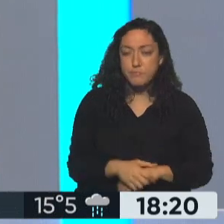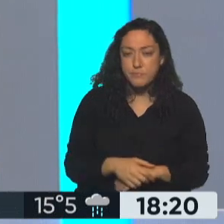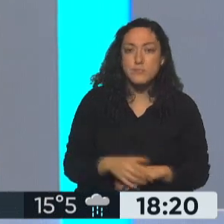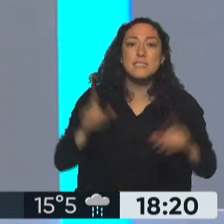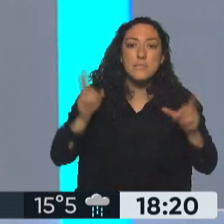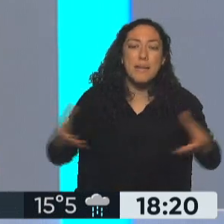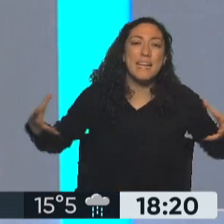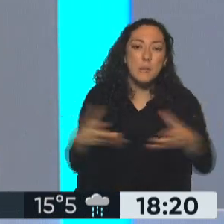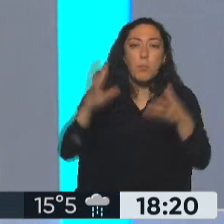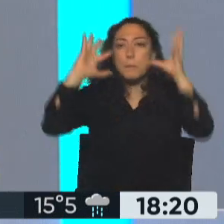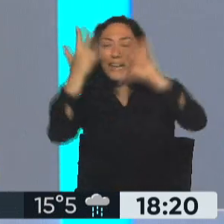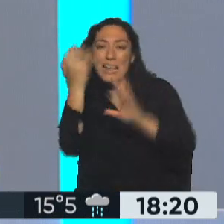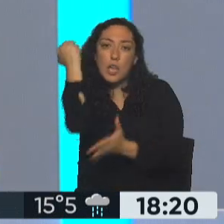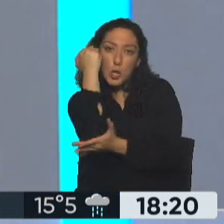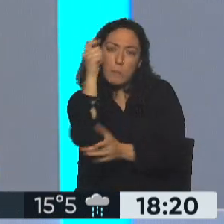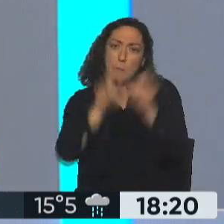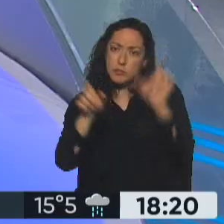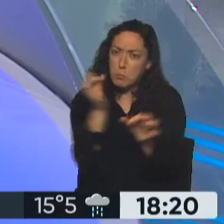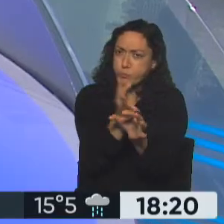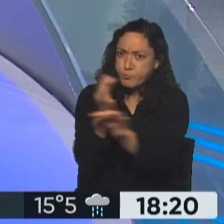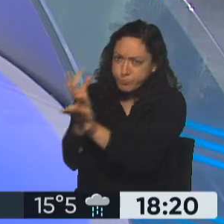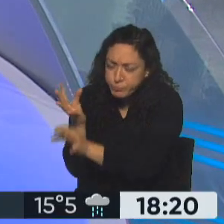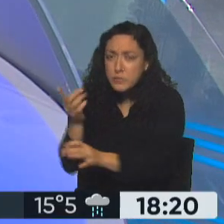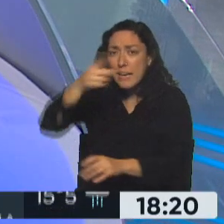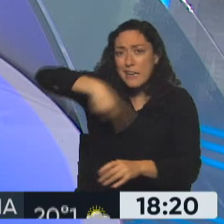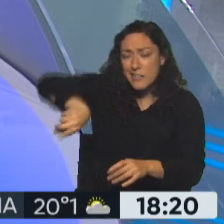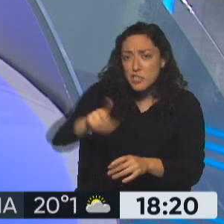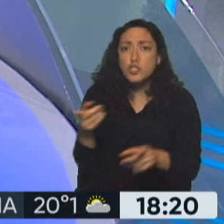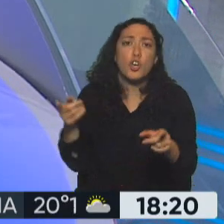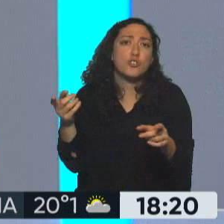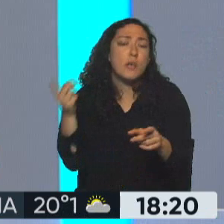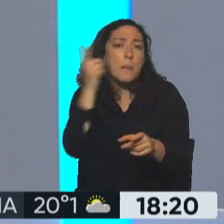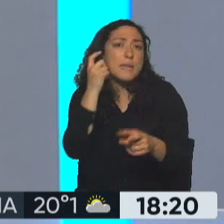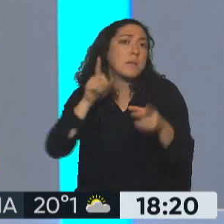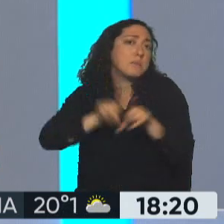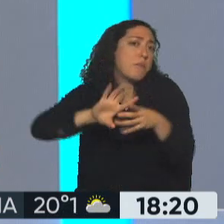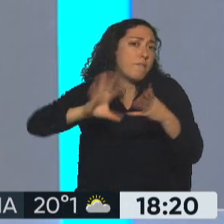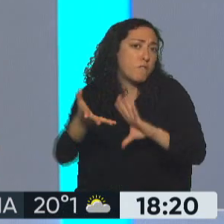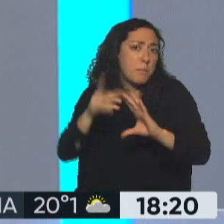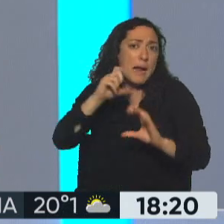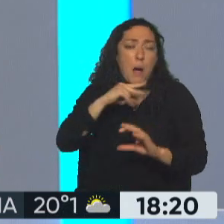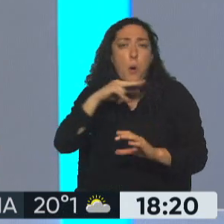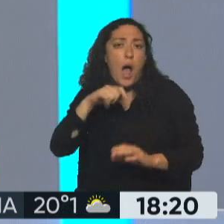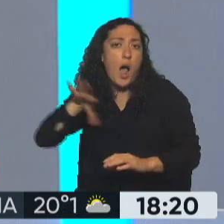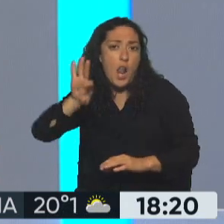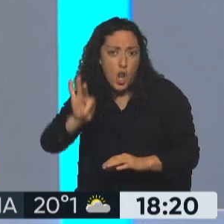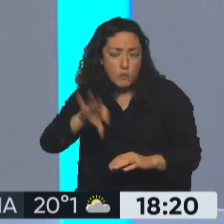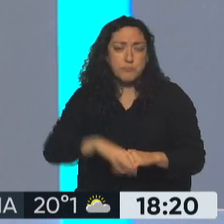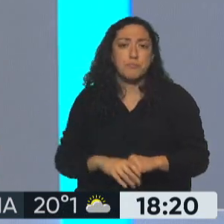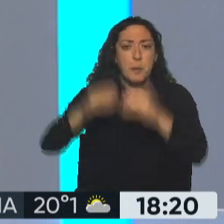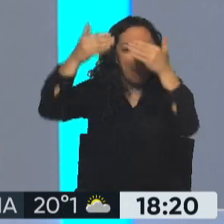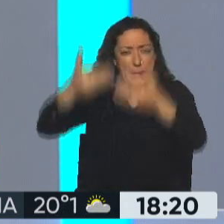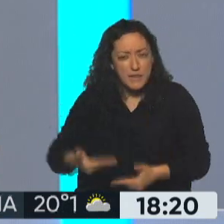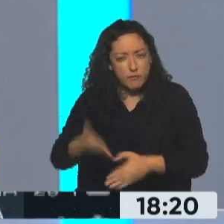Javier Milei hay economistas que vienen de la escuela de Domingo Cavallo. Y nos vamos a meter en la plataforma. Es